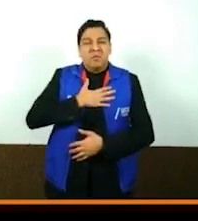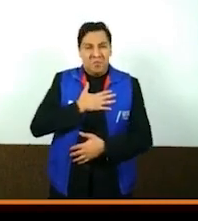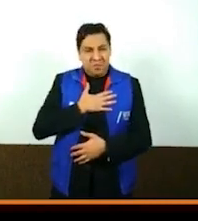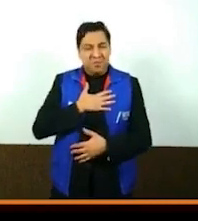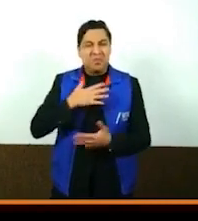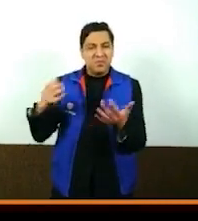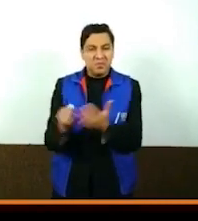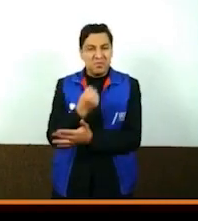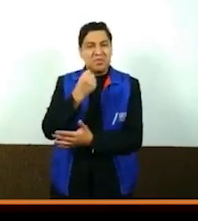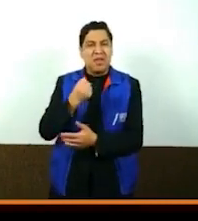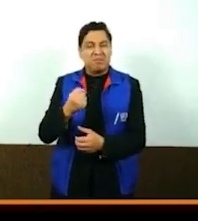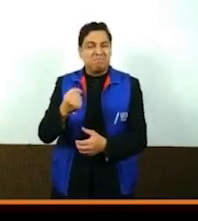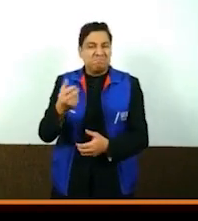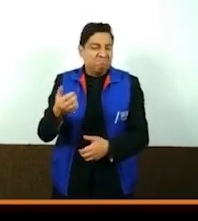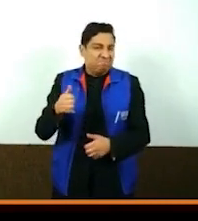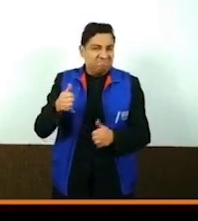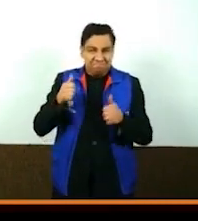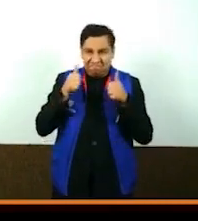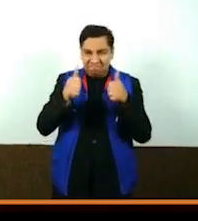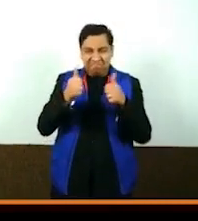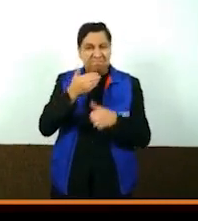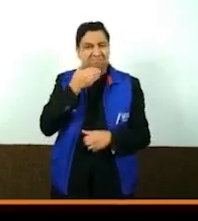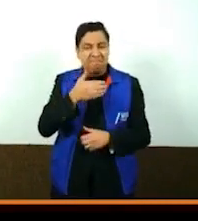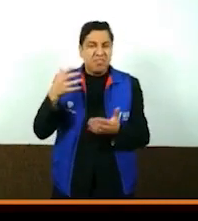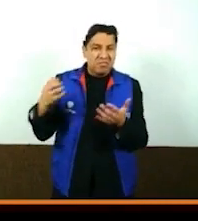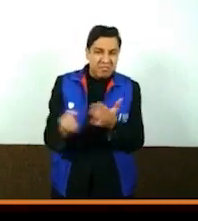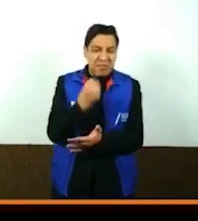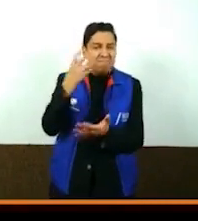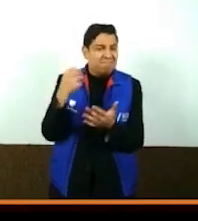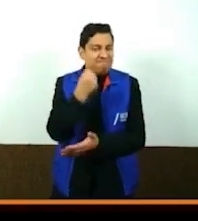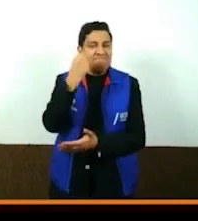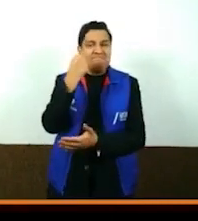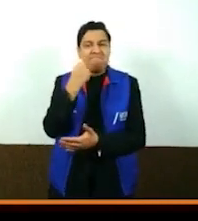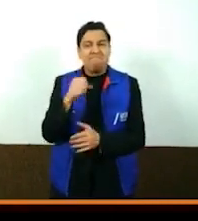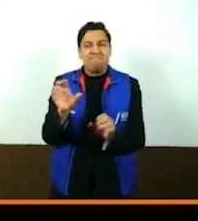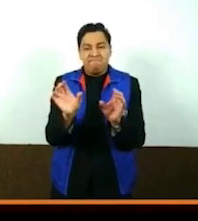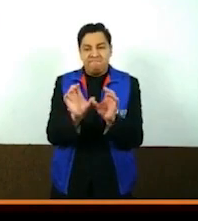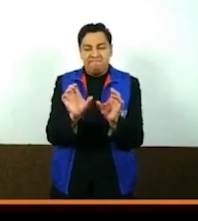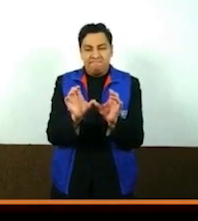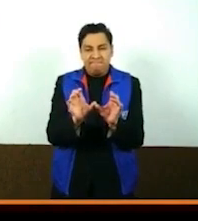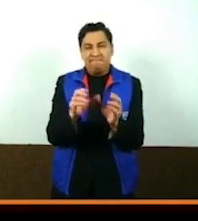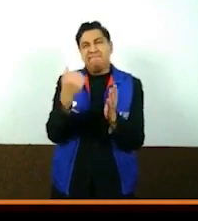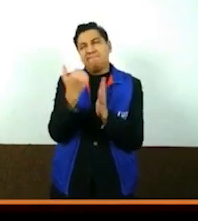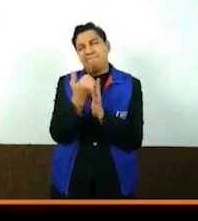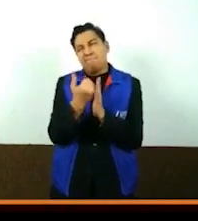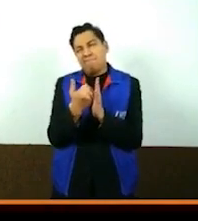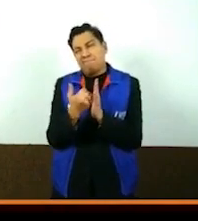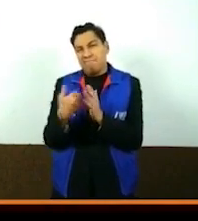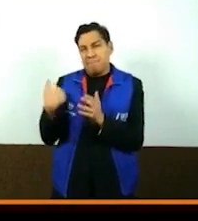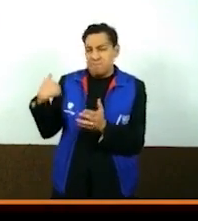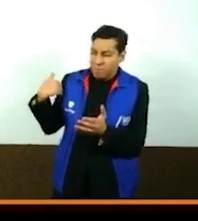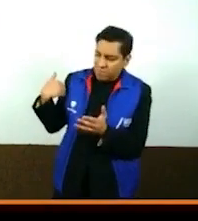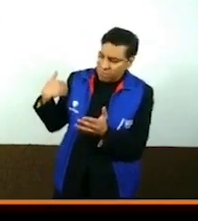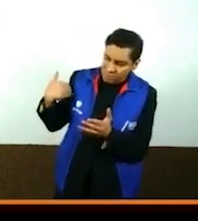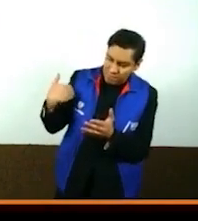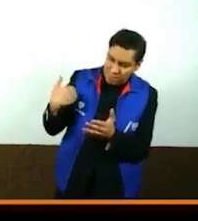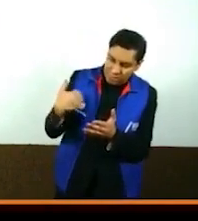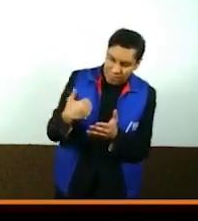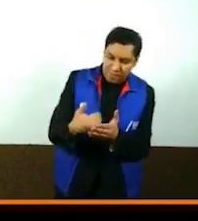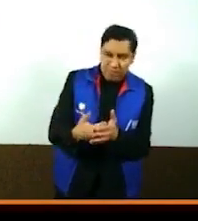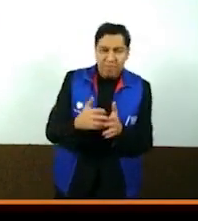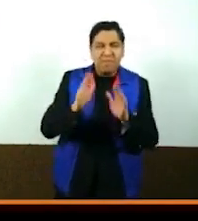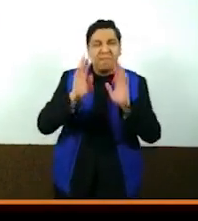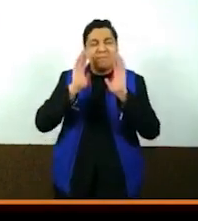conseguimos, sí se pudo, sí logramos hacer todo el proceso, todo el camino para recibir el